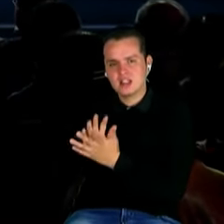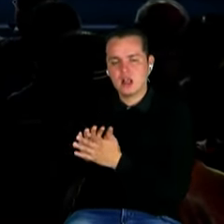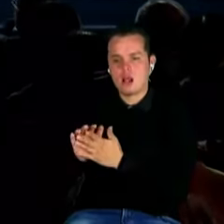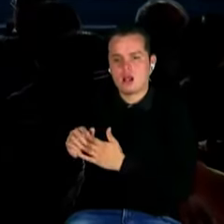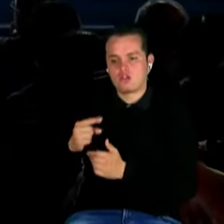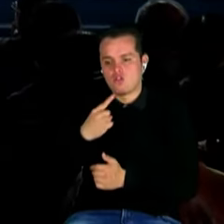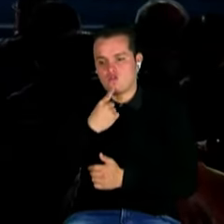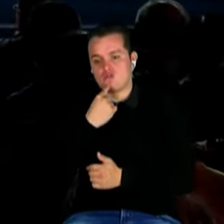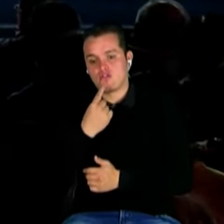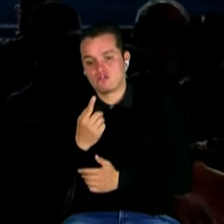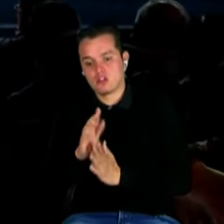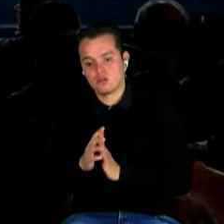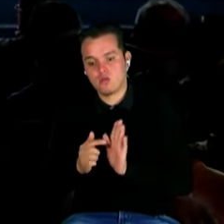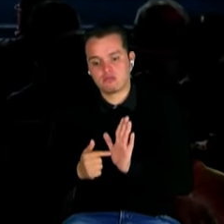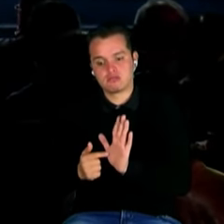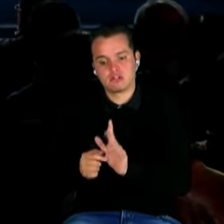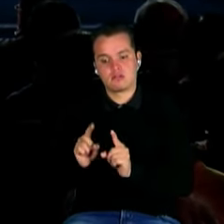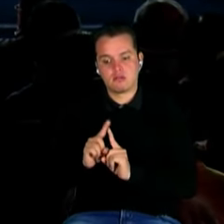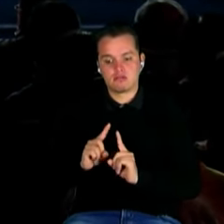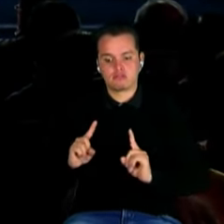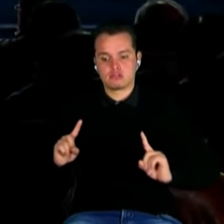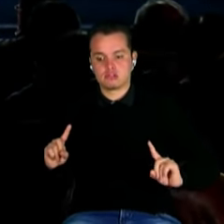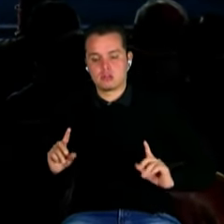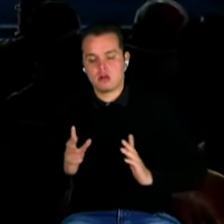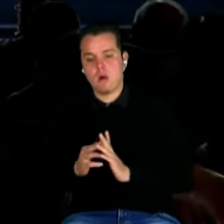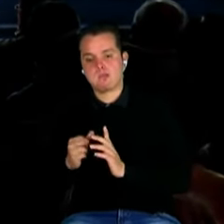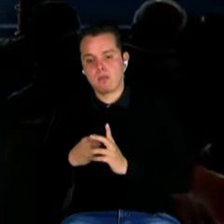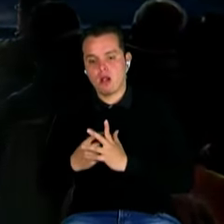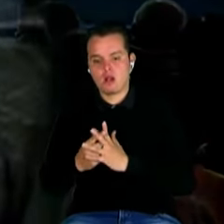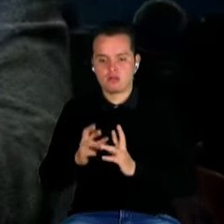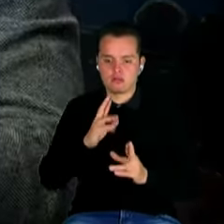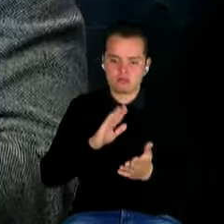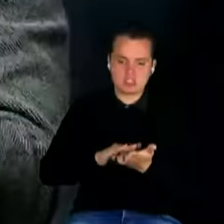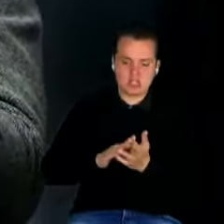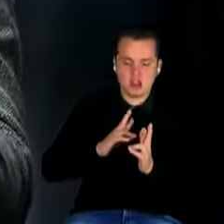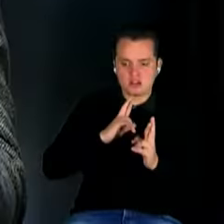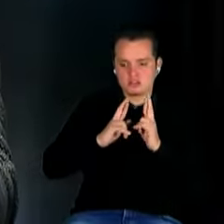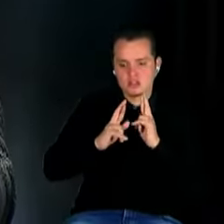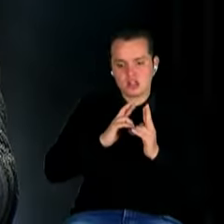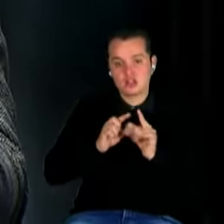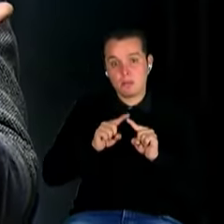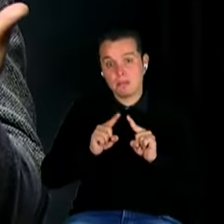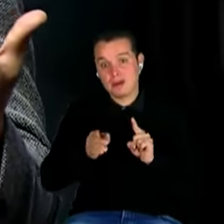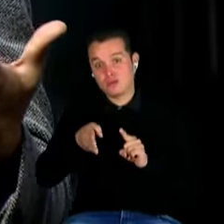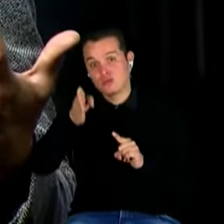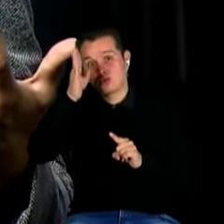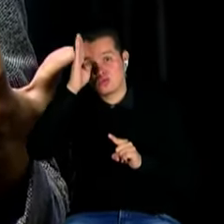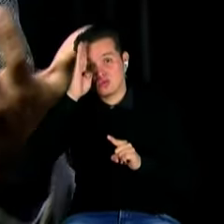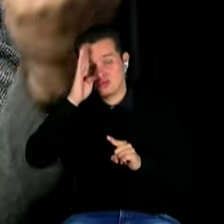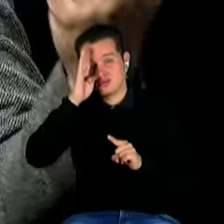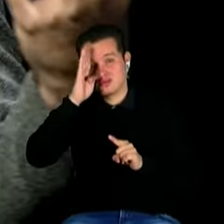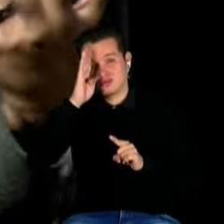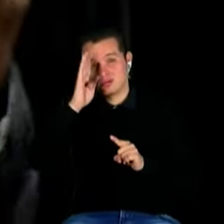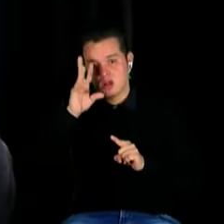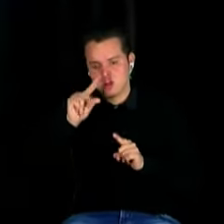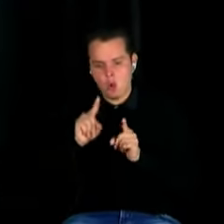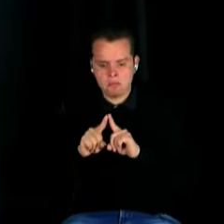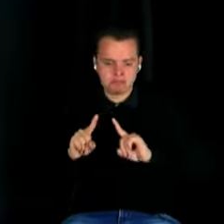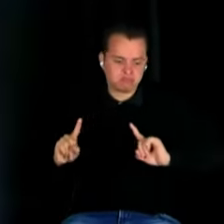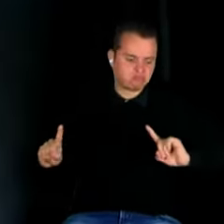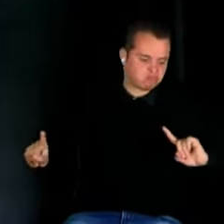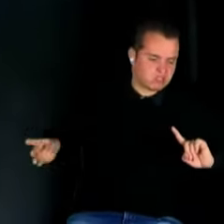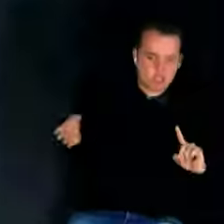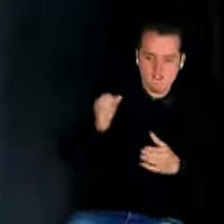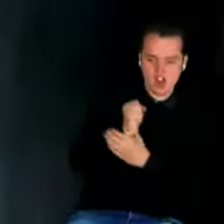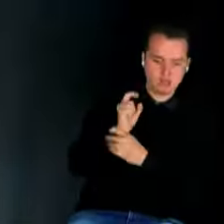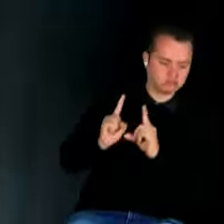que exponer, tuvo que apartarse, tuvo que sanar su relación, pero Dios no se apartó de